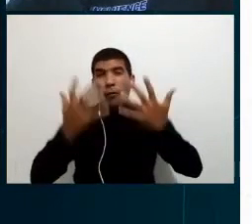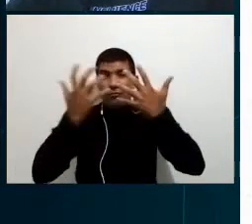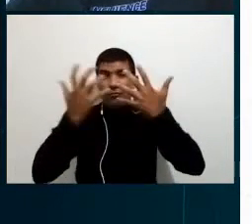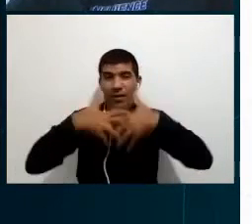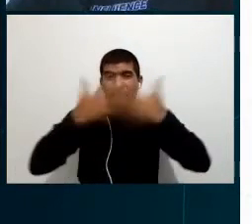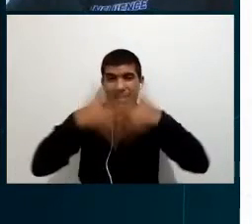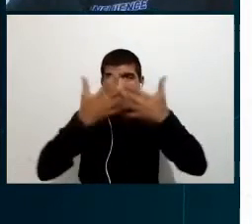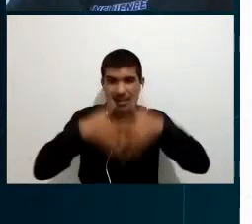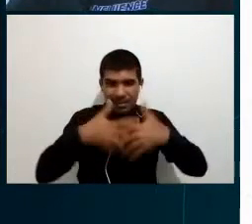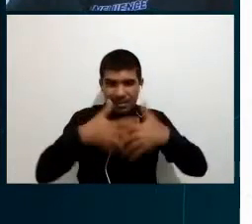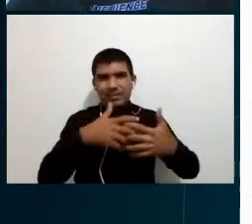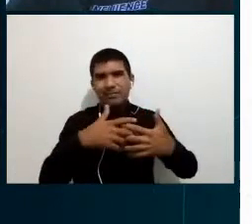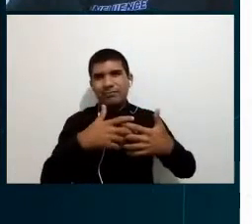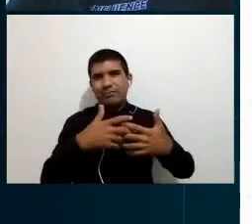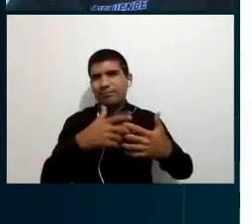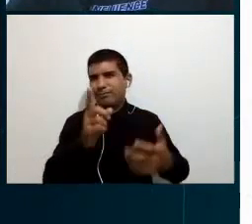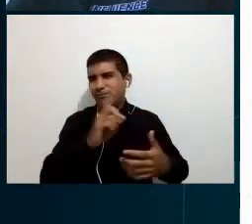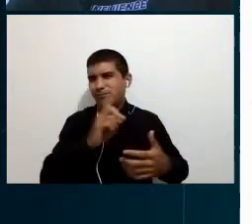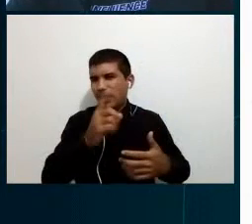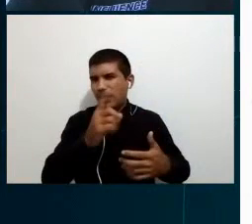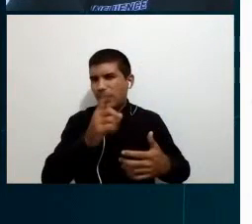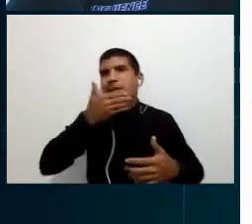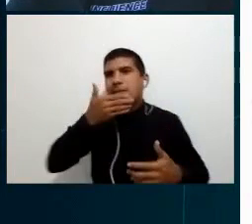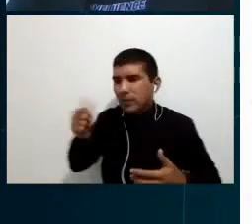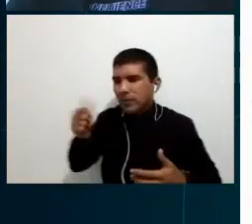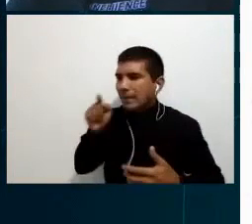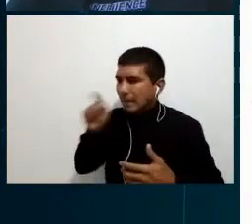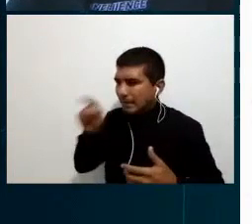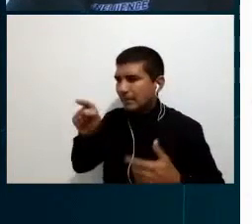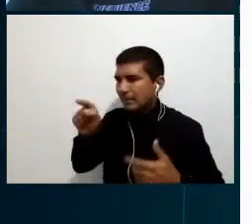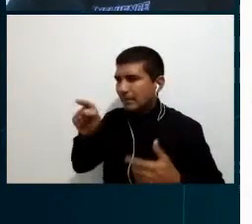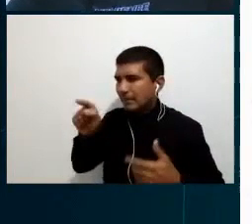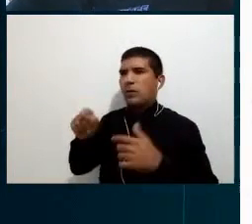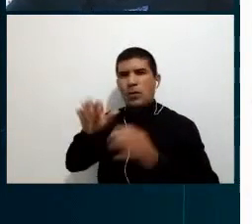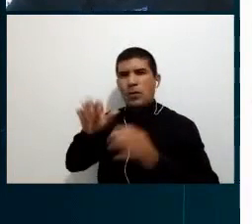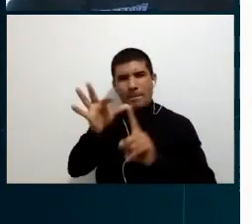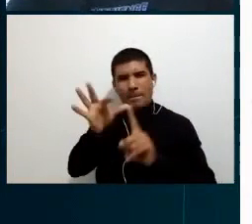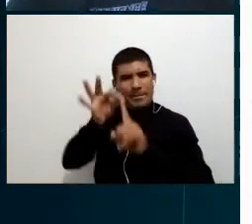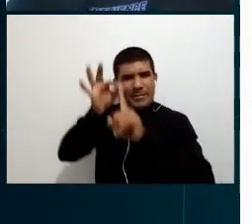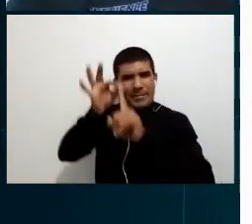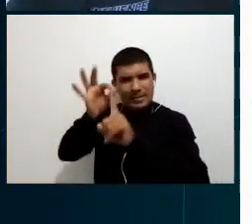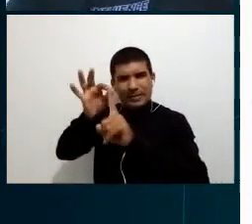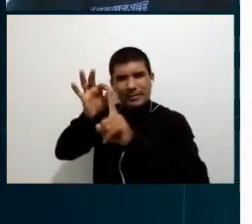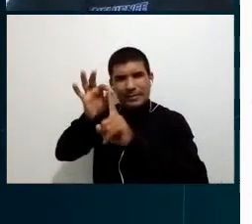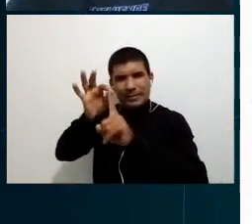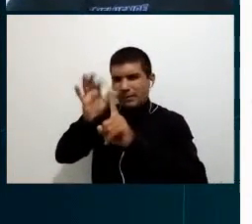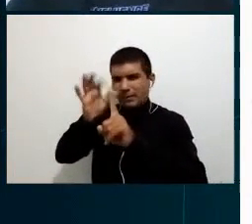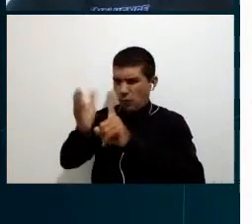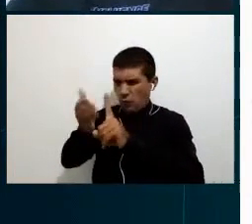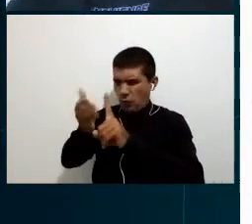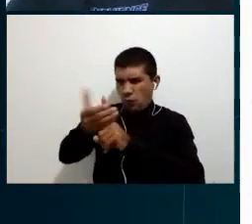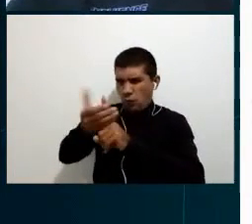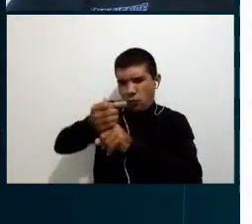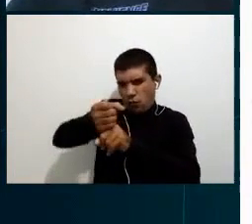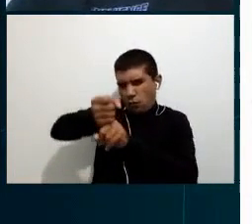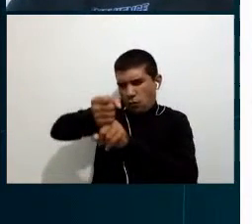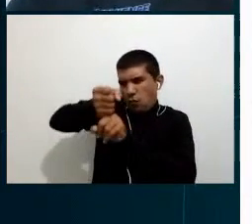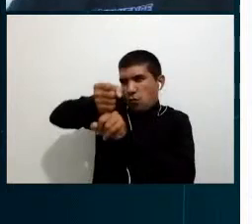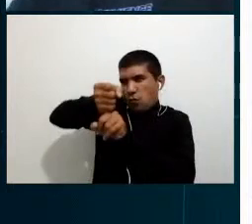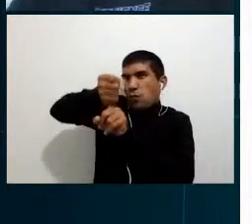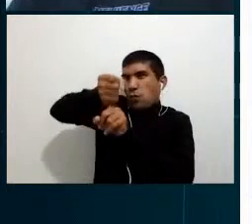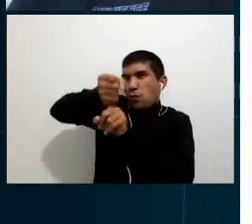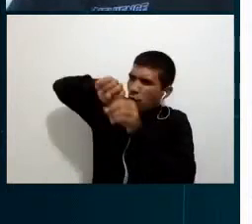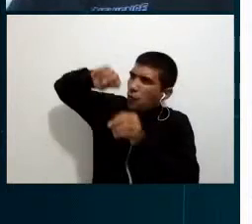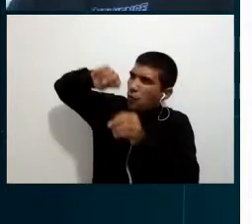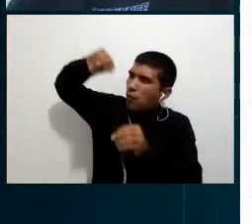de fabricación. Y ya EPM tiene que atenuar estos inconvenientes que ya se vienen